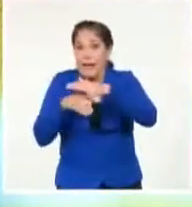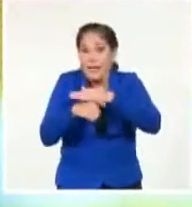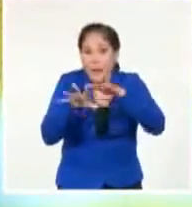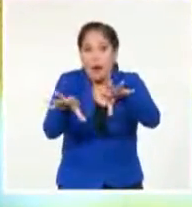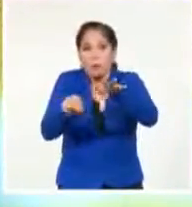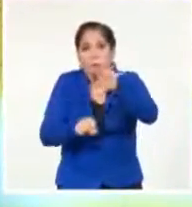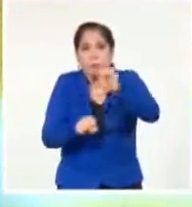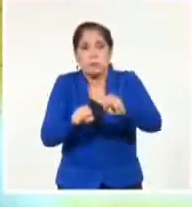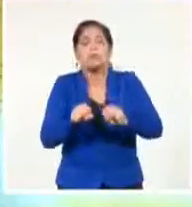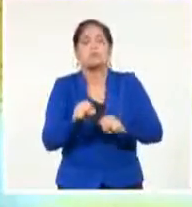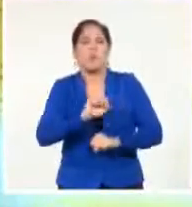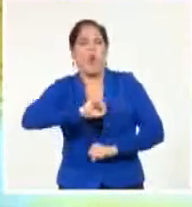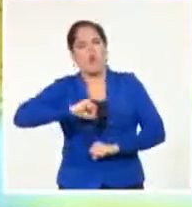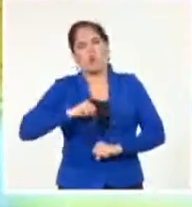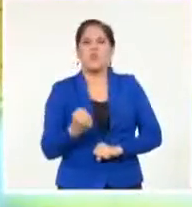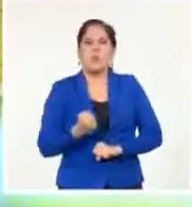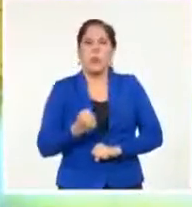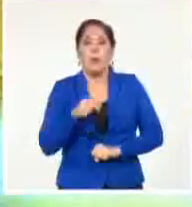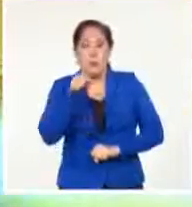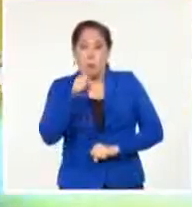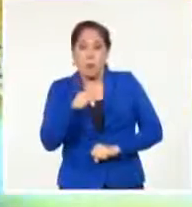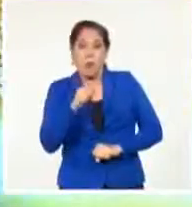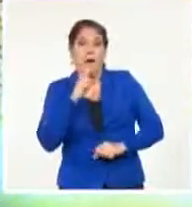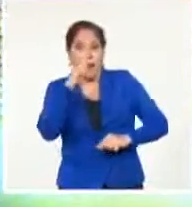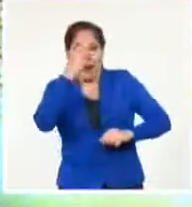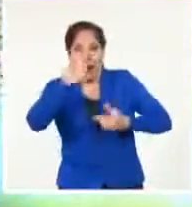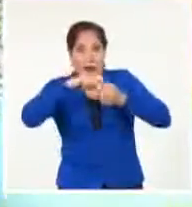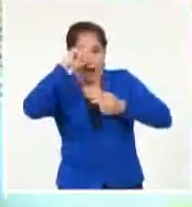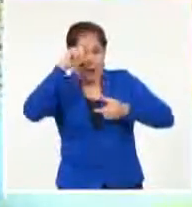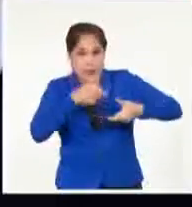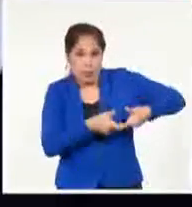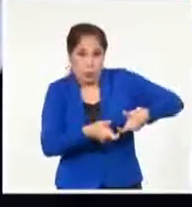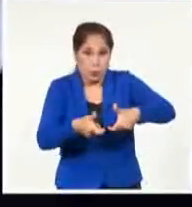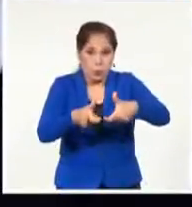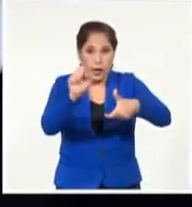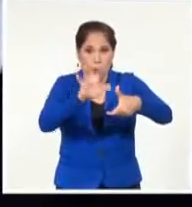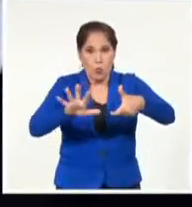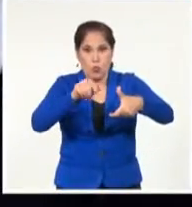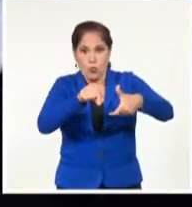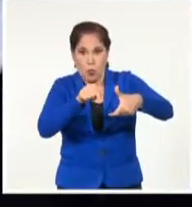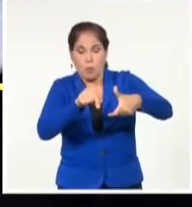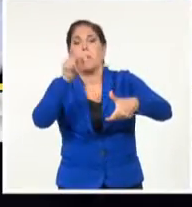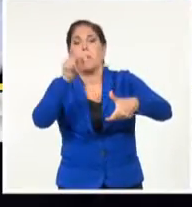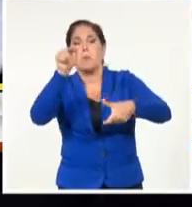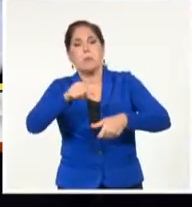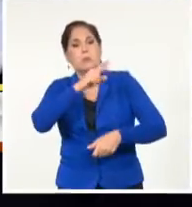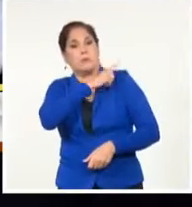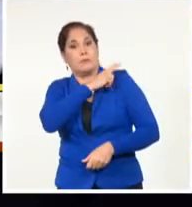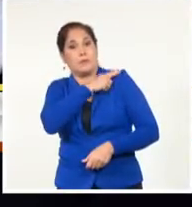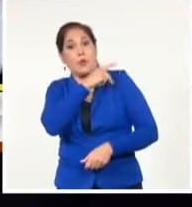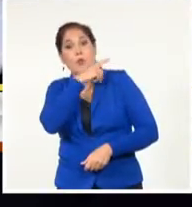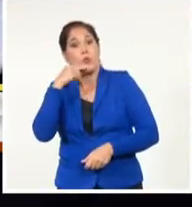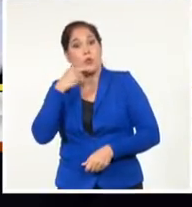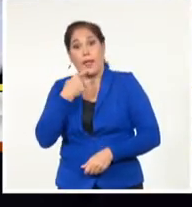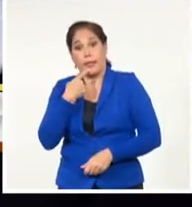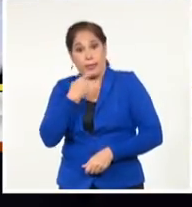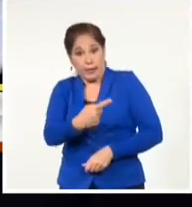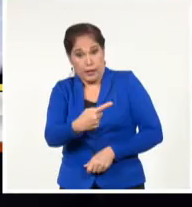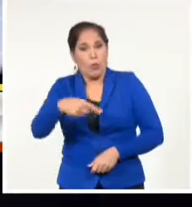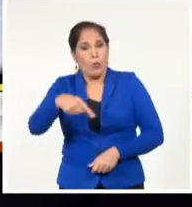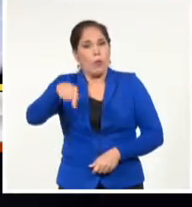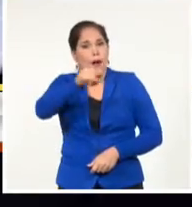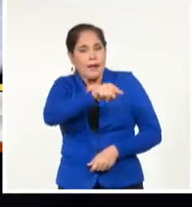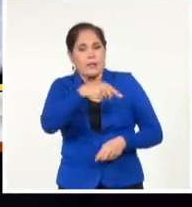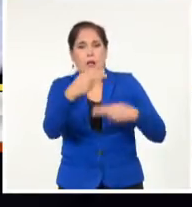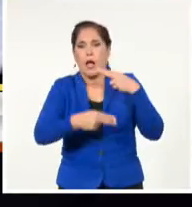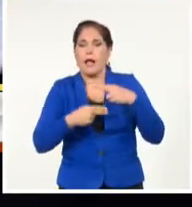Rusia y Turquía y por el que llega gas a países europeos. El mandatario ruso declaró este lunes que se había